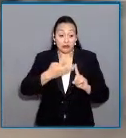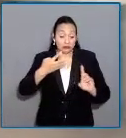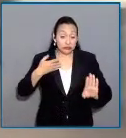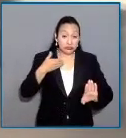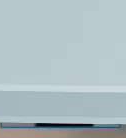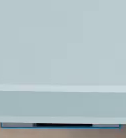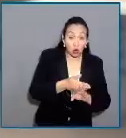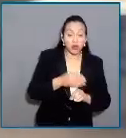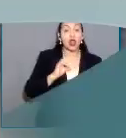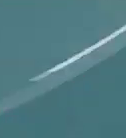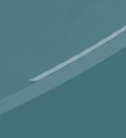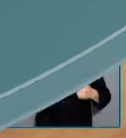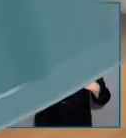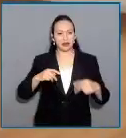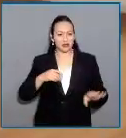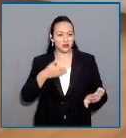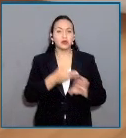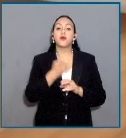víctima.